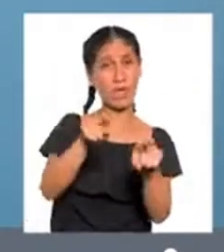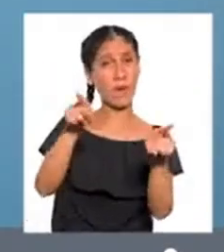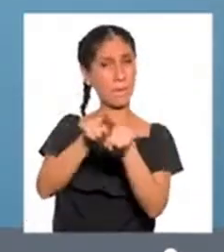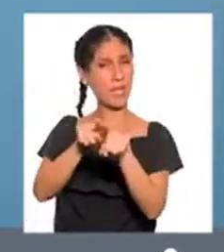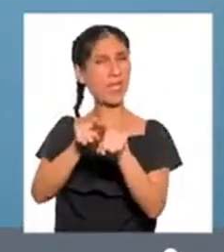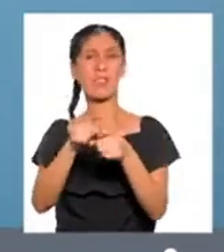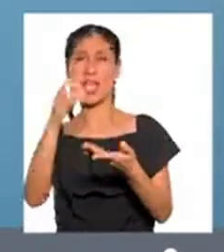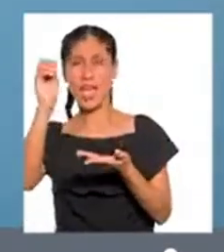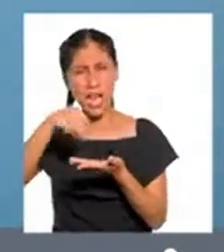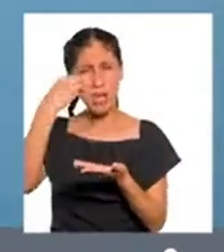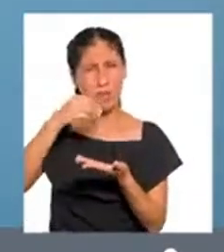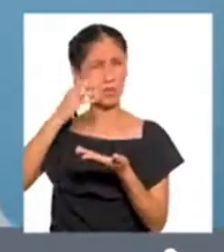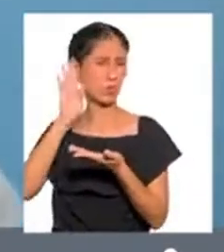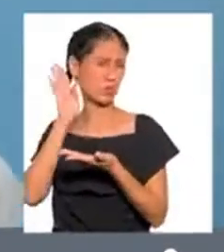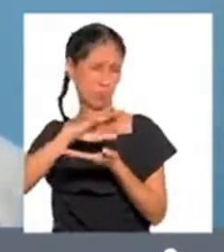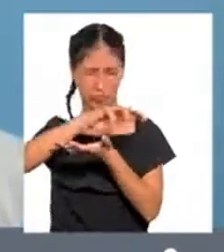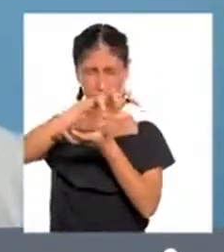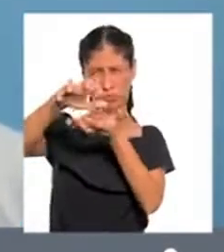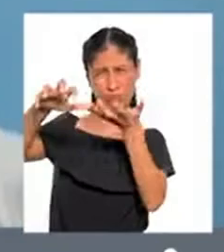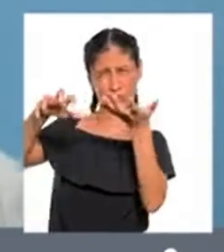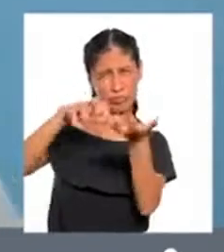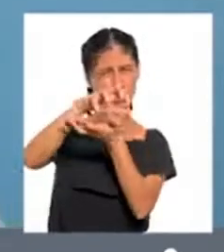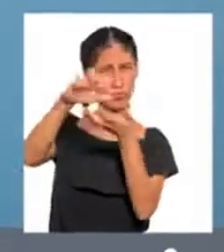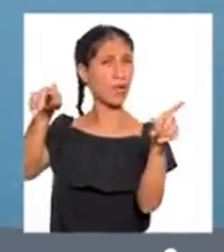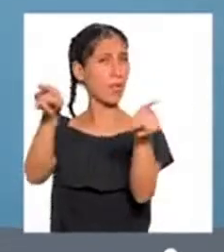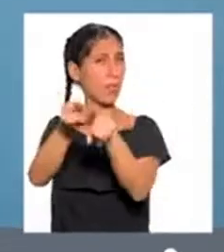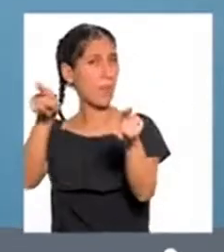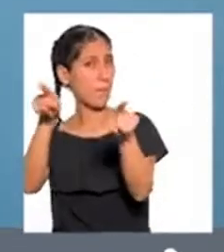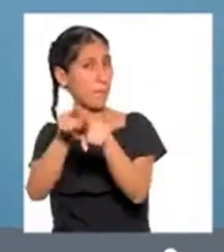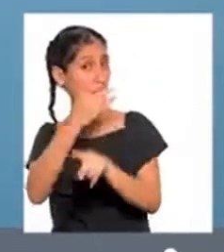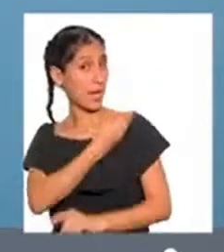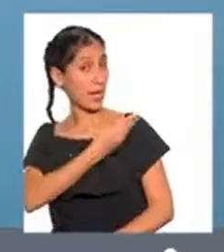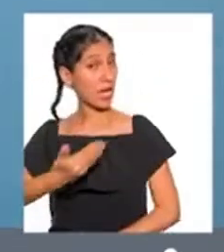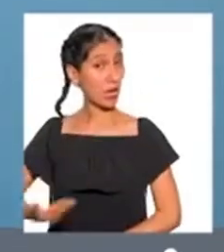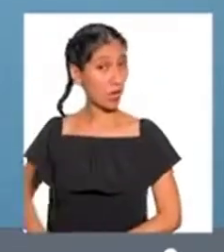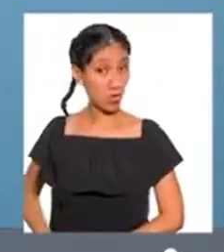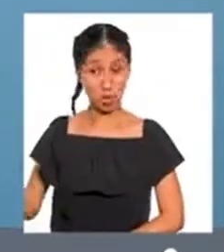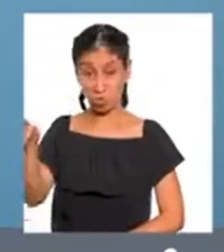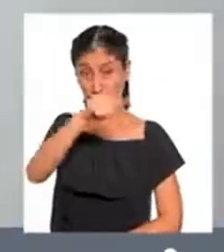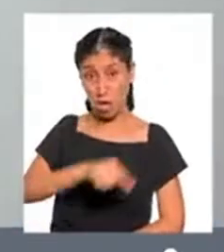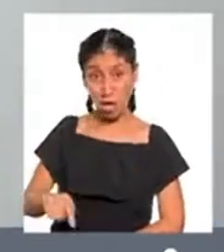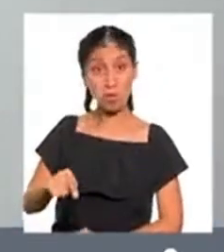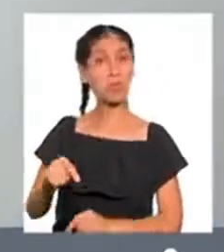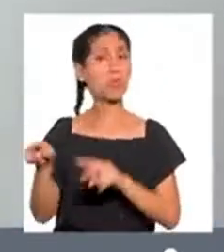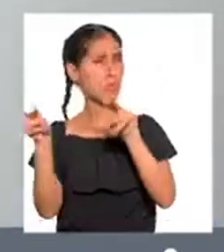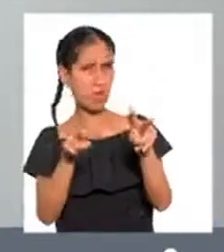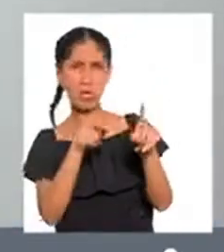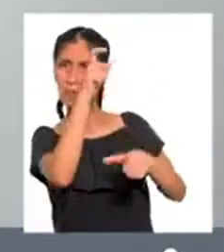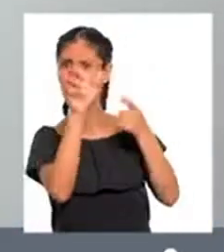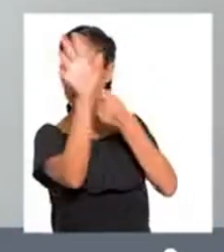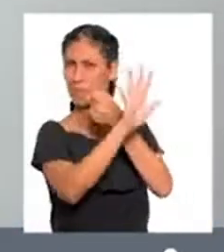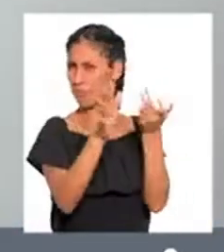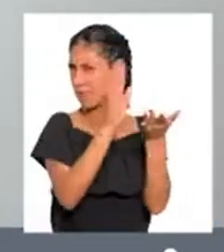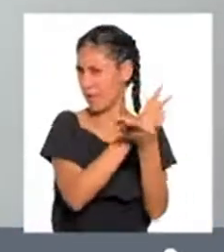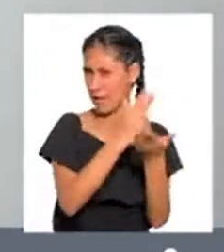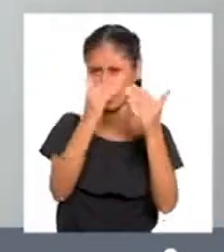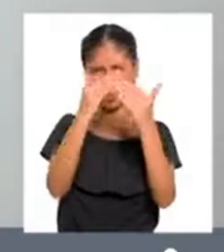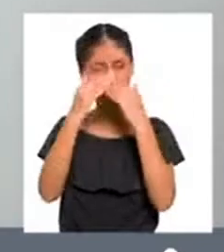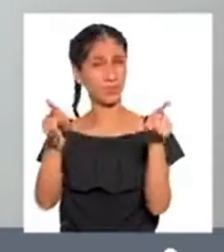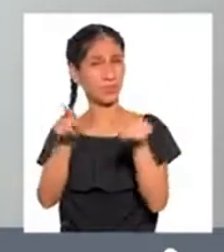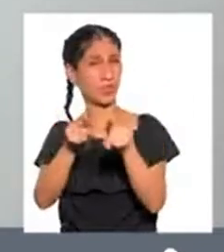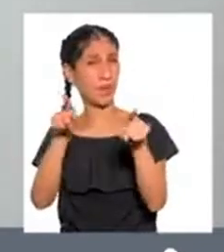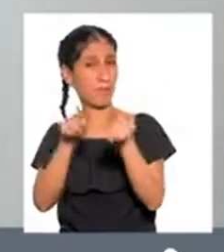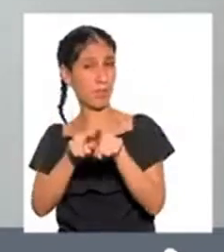contaminados. Además, el gobierno no tomó las medidas necesarias para reducir la enfermedad. La crisis generada por el